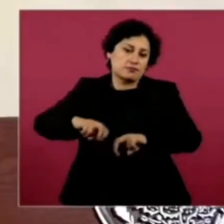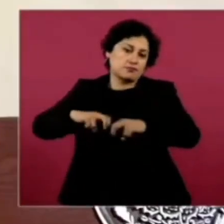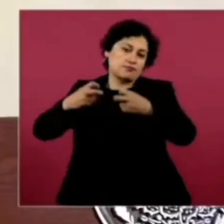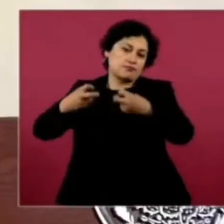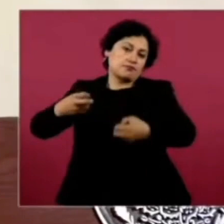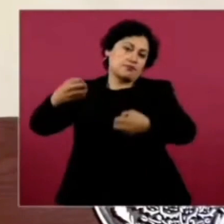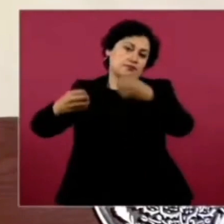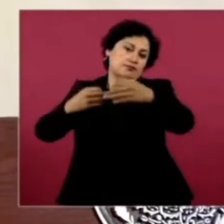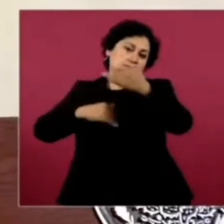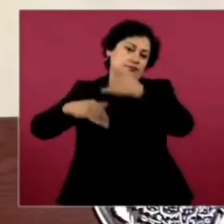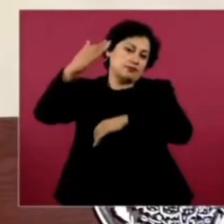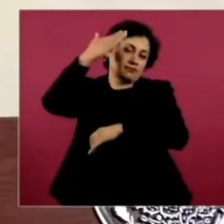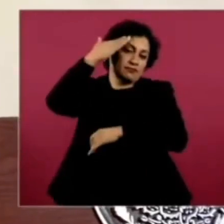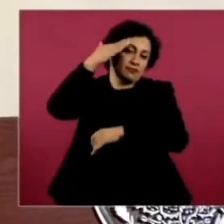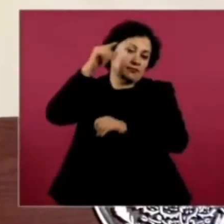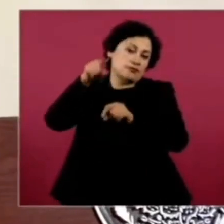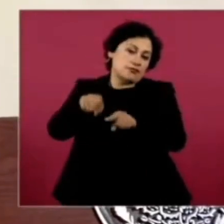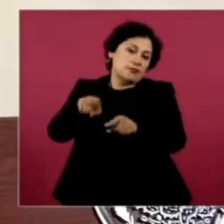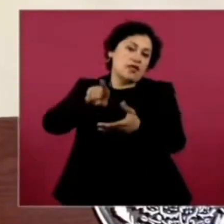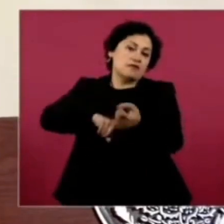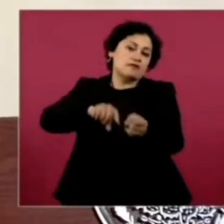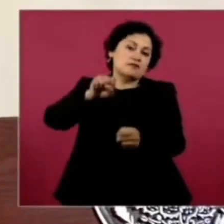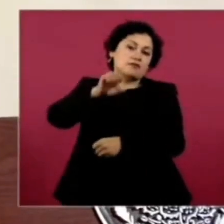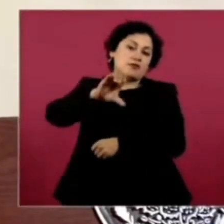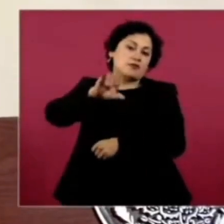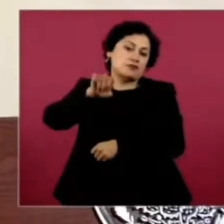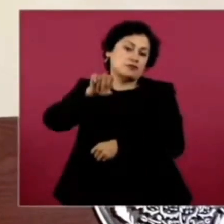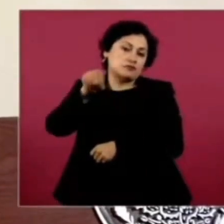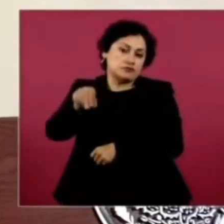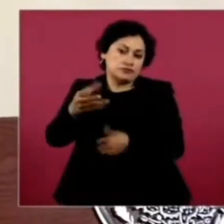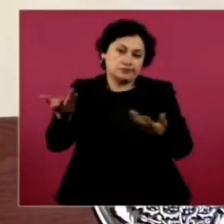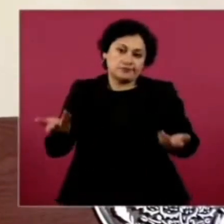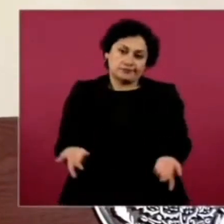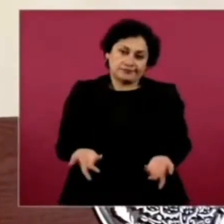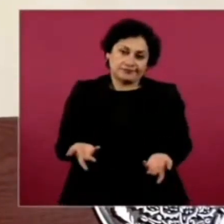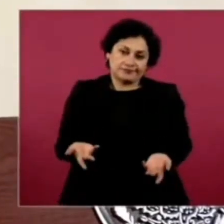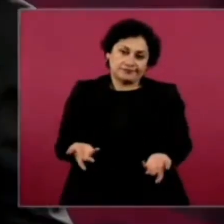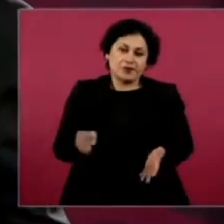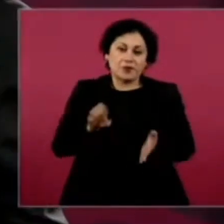Estamos viendo estos casos de impuestos.